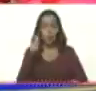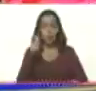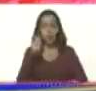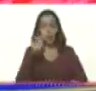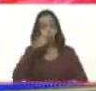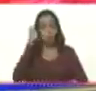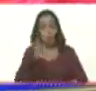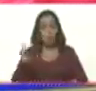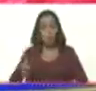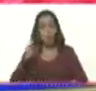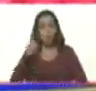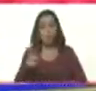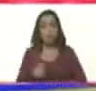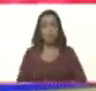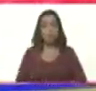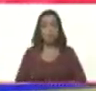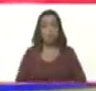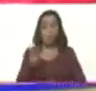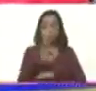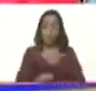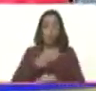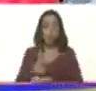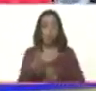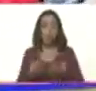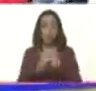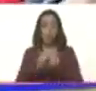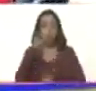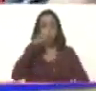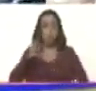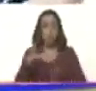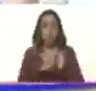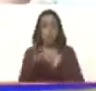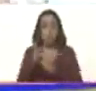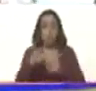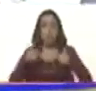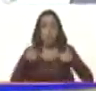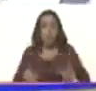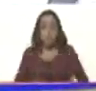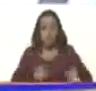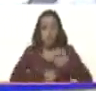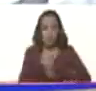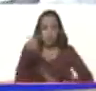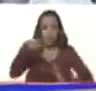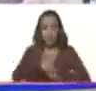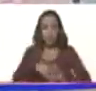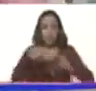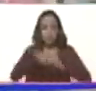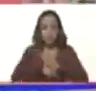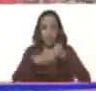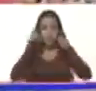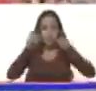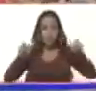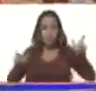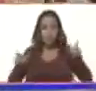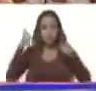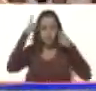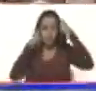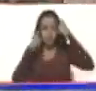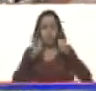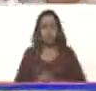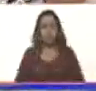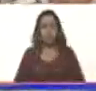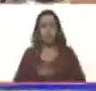Cristo, está gobernando el humanismo más profundo que dejó Chávez, está gobernando el